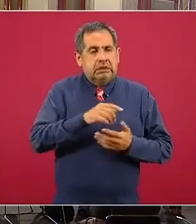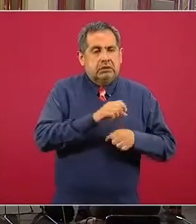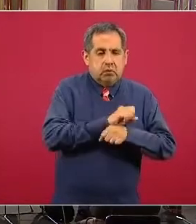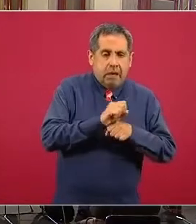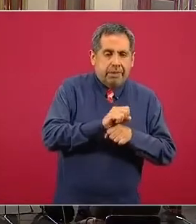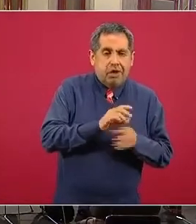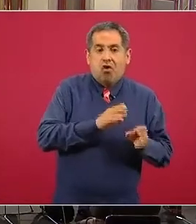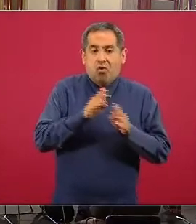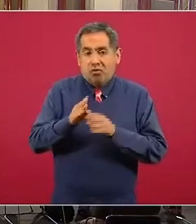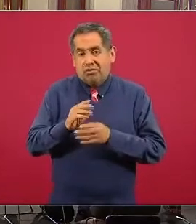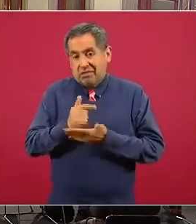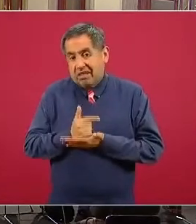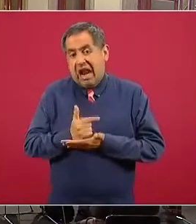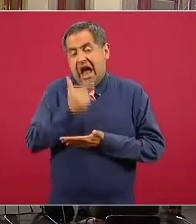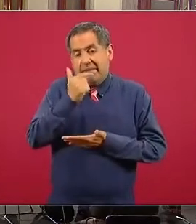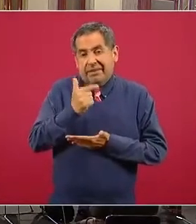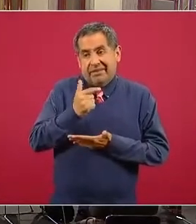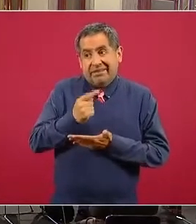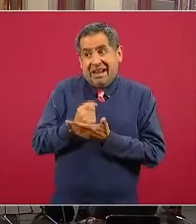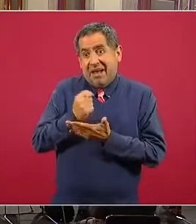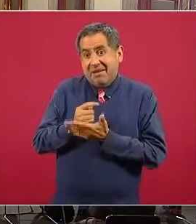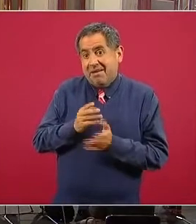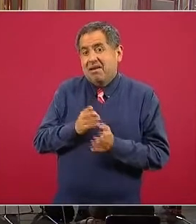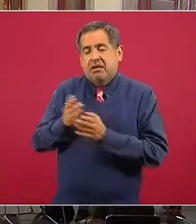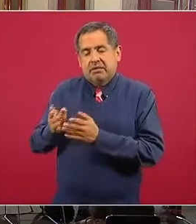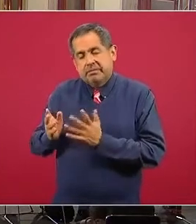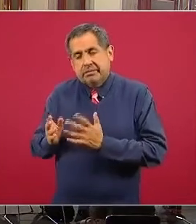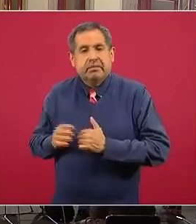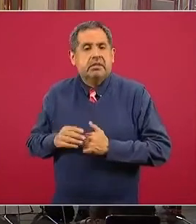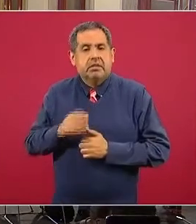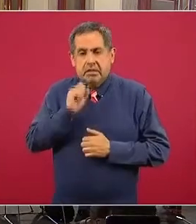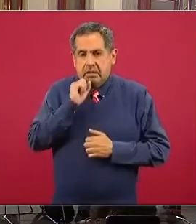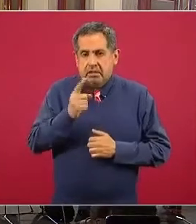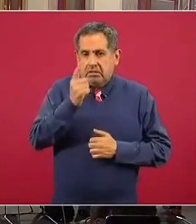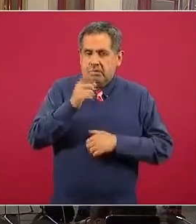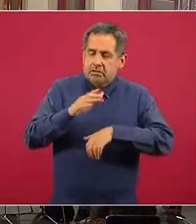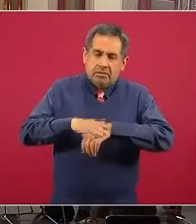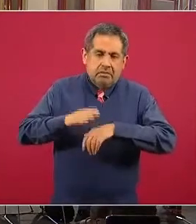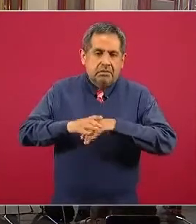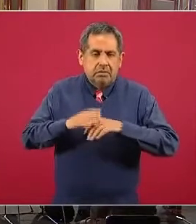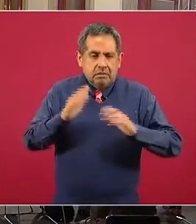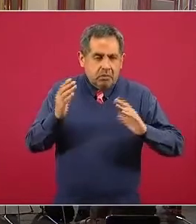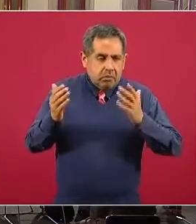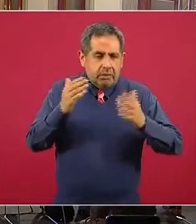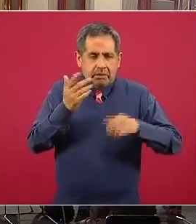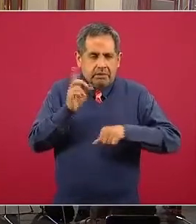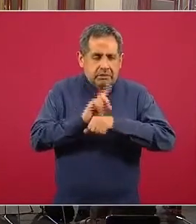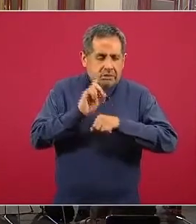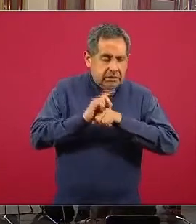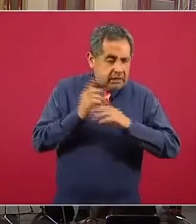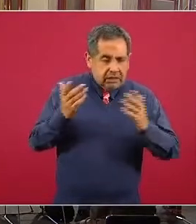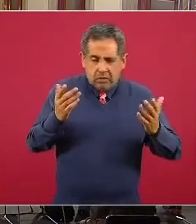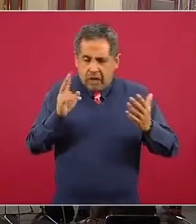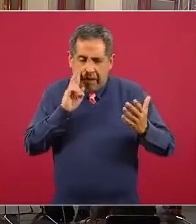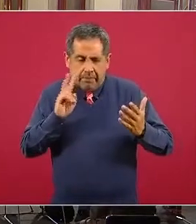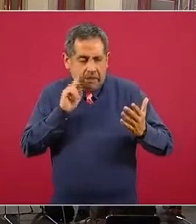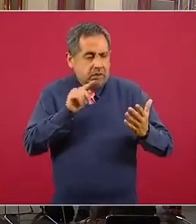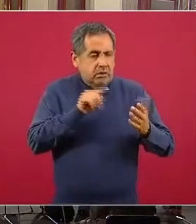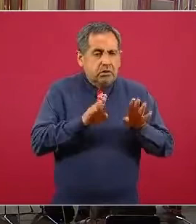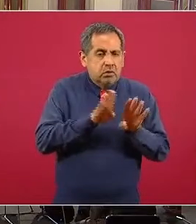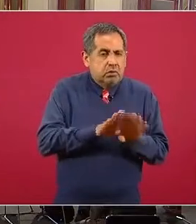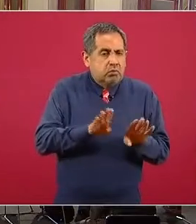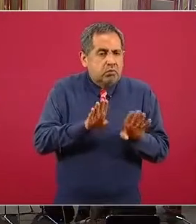pero también en algunos graves. Y bueno, algo que siempre estamos comparando día con día es cómo se